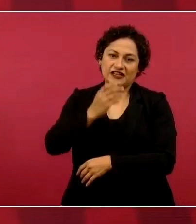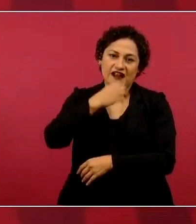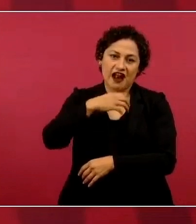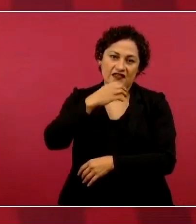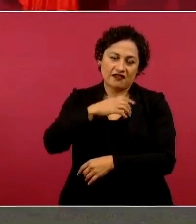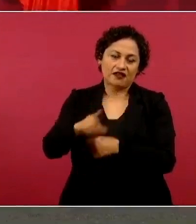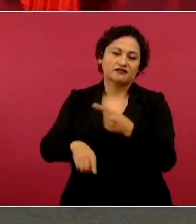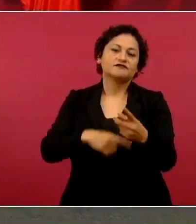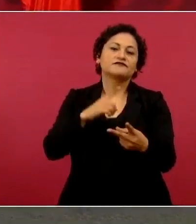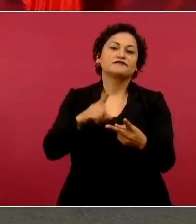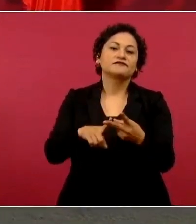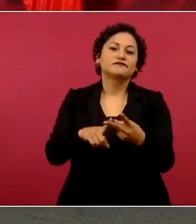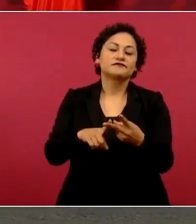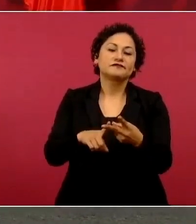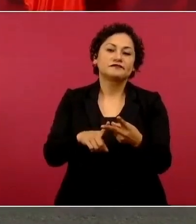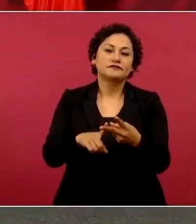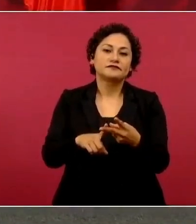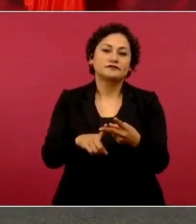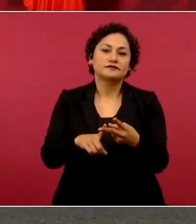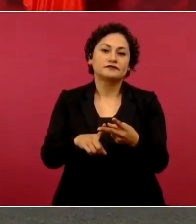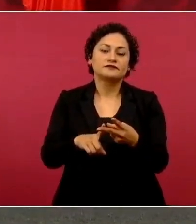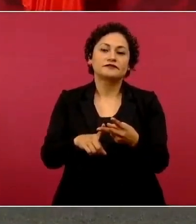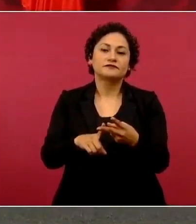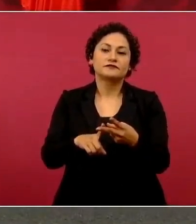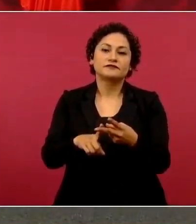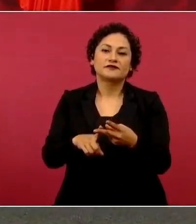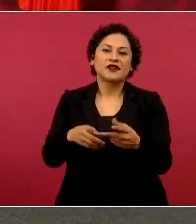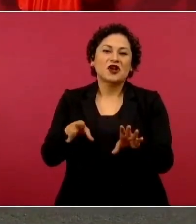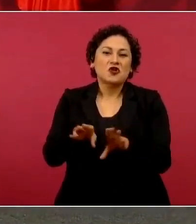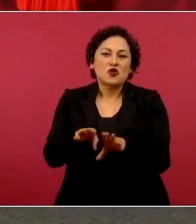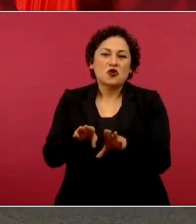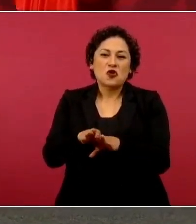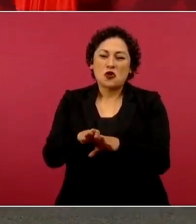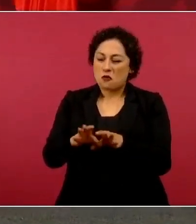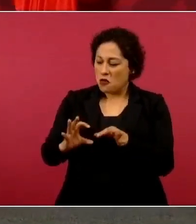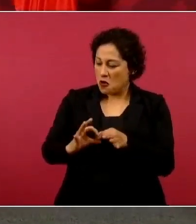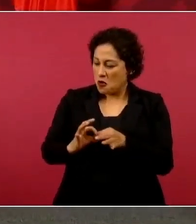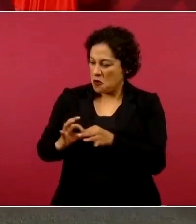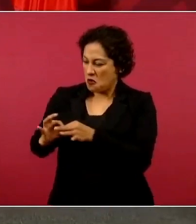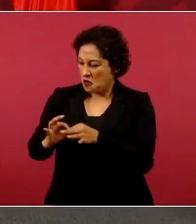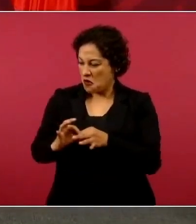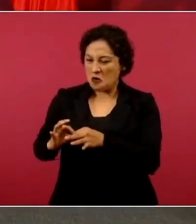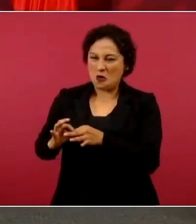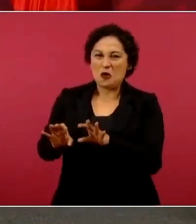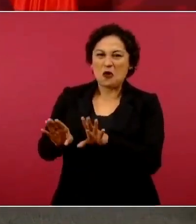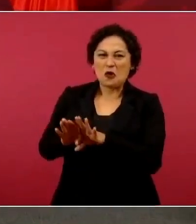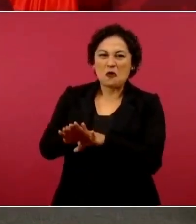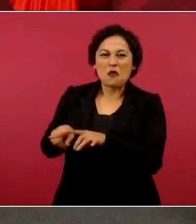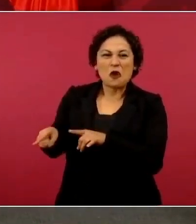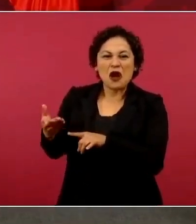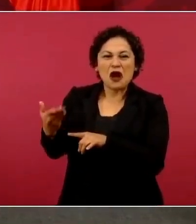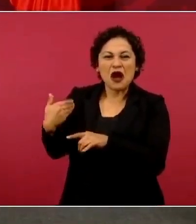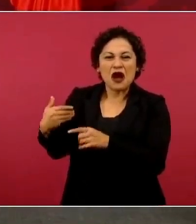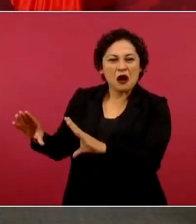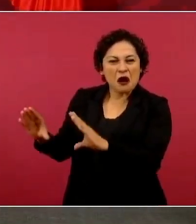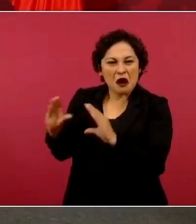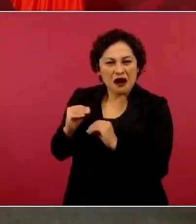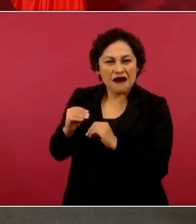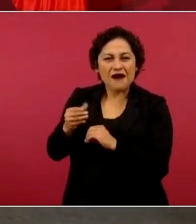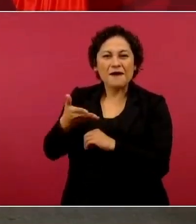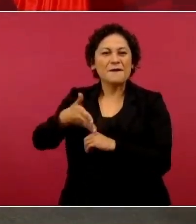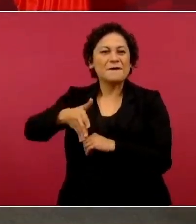como su referente, como su maestro, un poco lo que fue